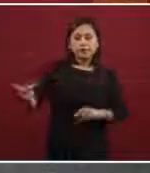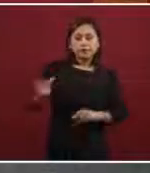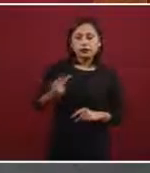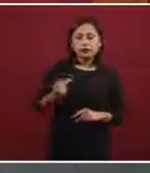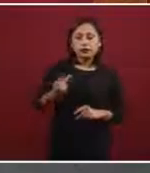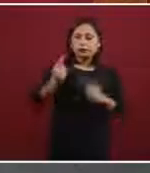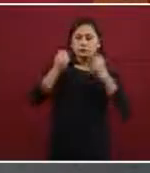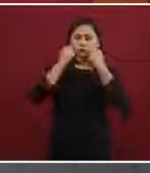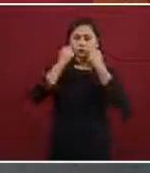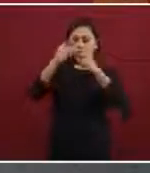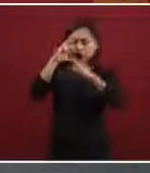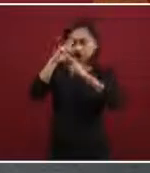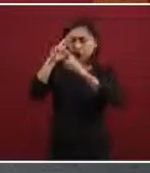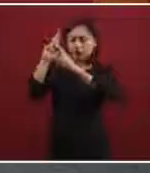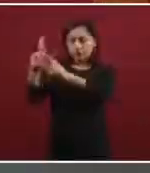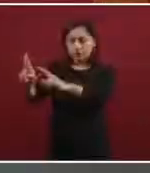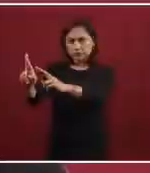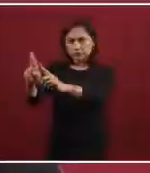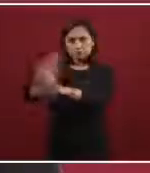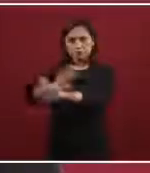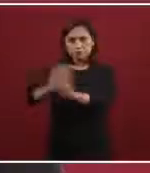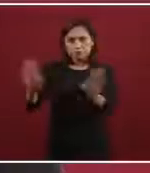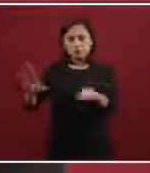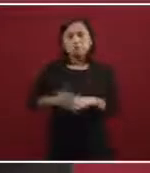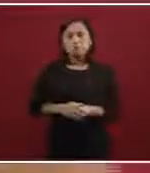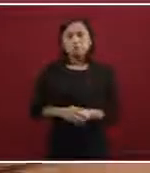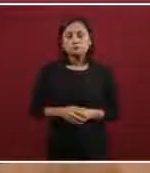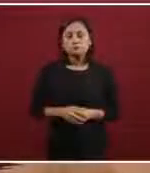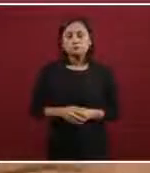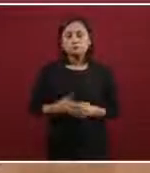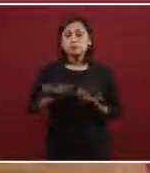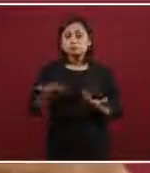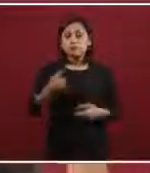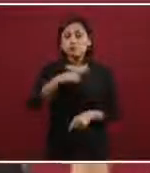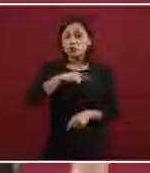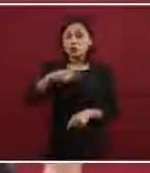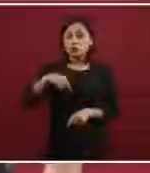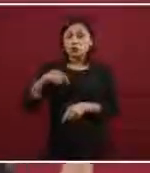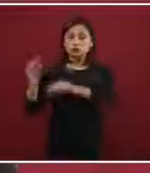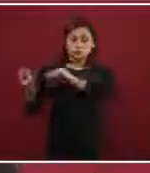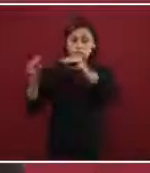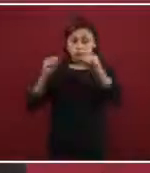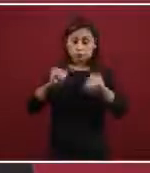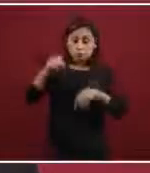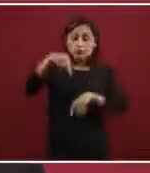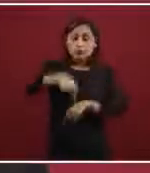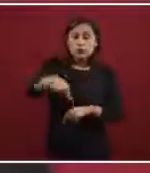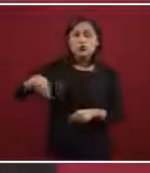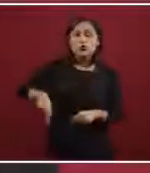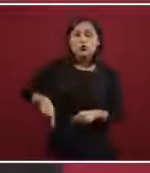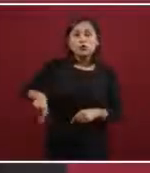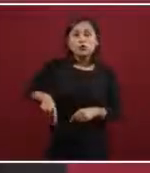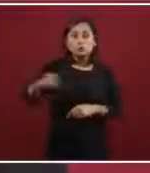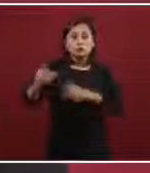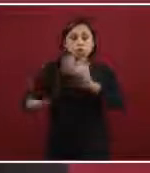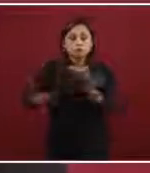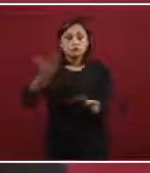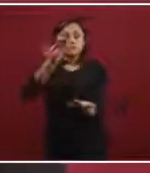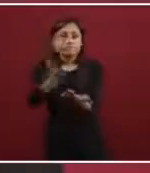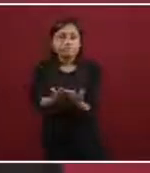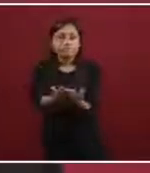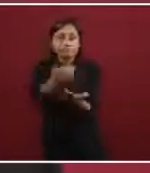nosotros llegamos al gobierno con esa propuesta